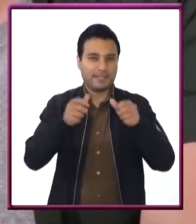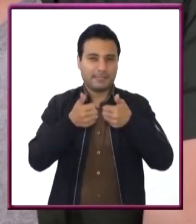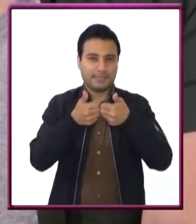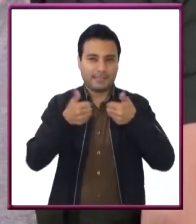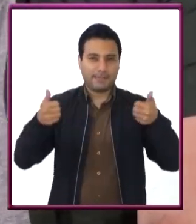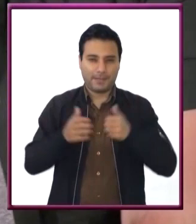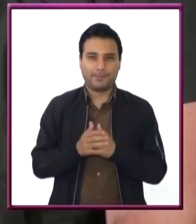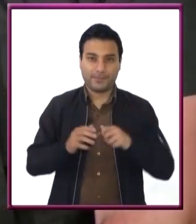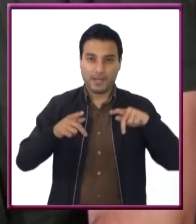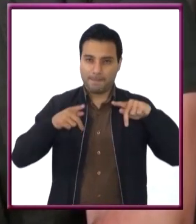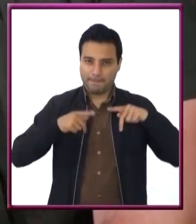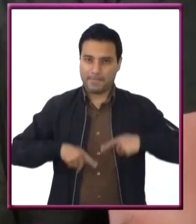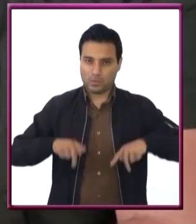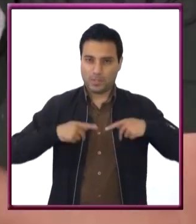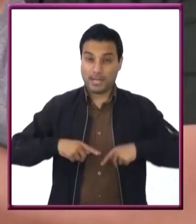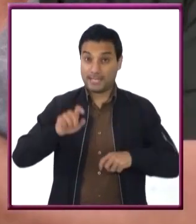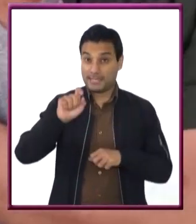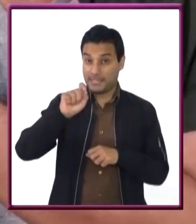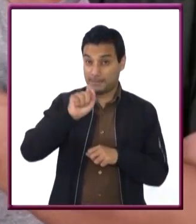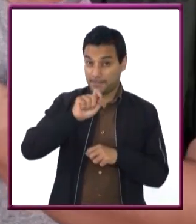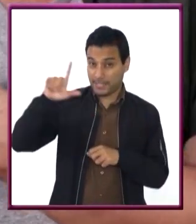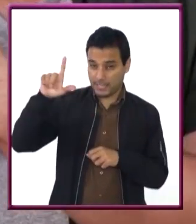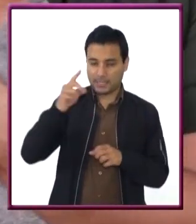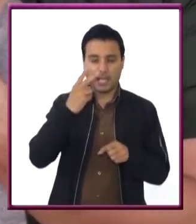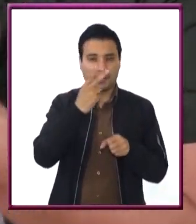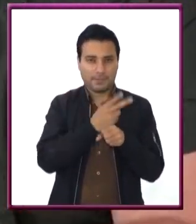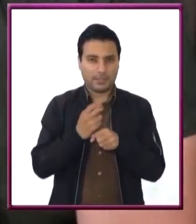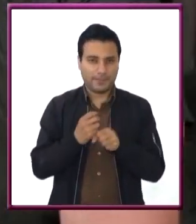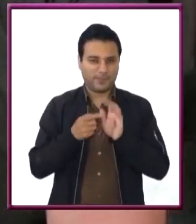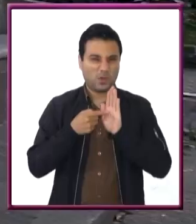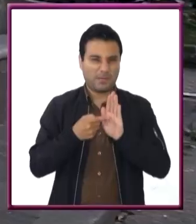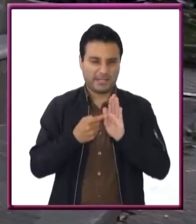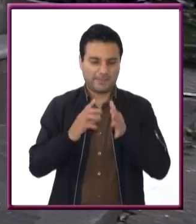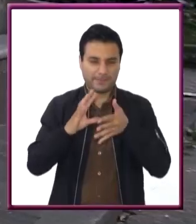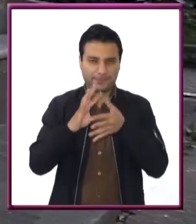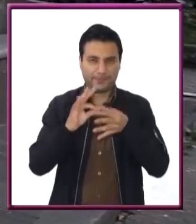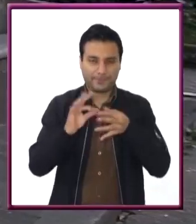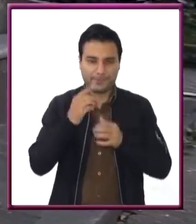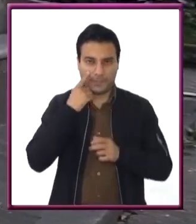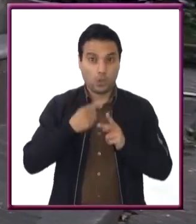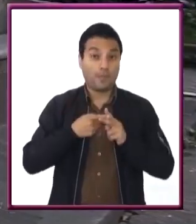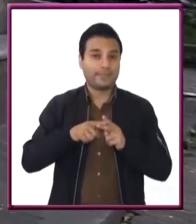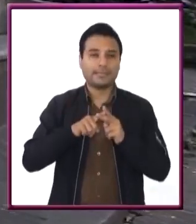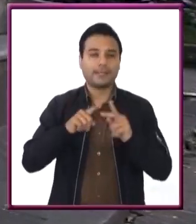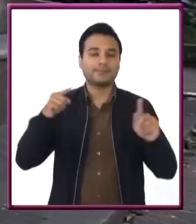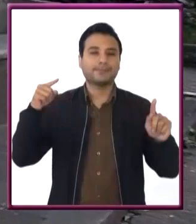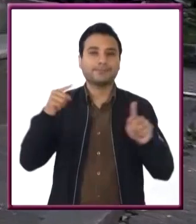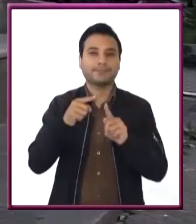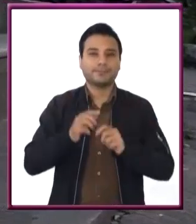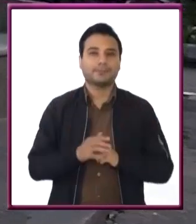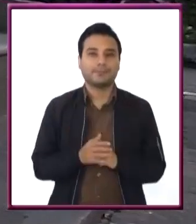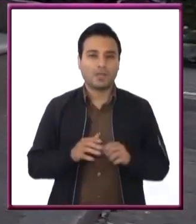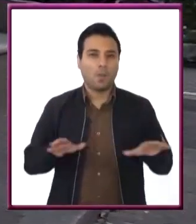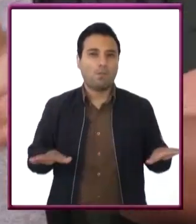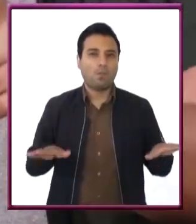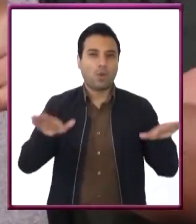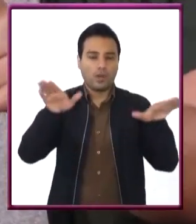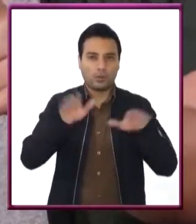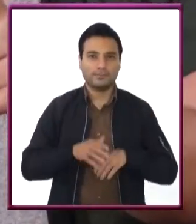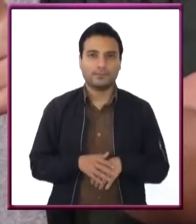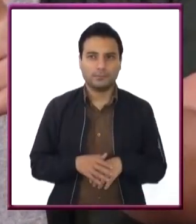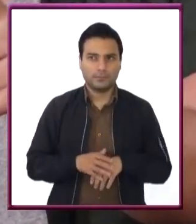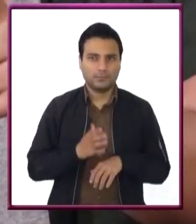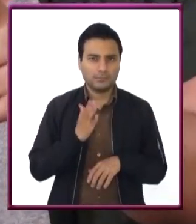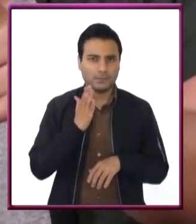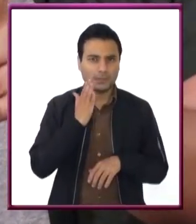un especialista de cada campo nos comparta lo que sabe? Me late, me late. Genial. Comencemos hablando del vuelo. El